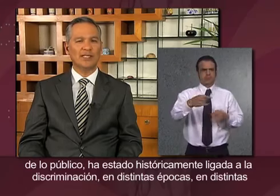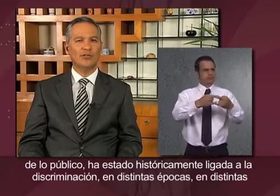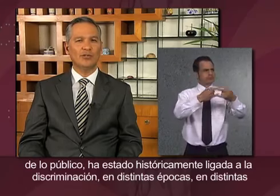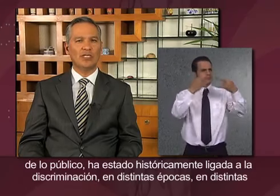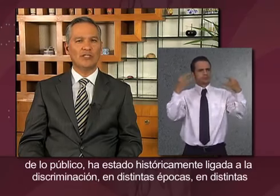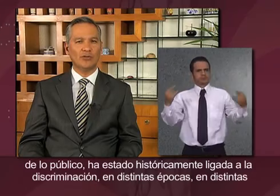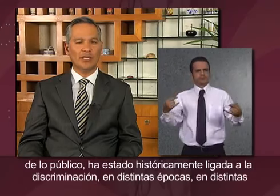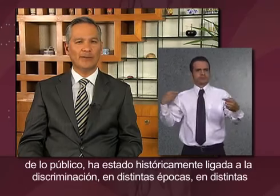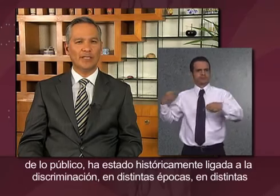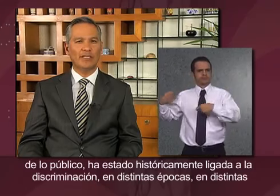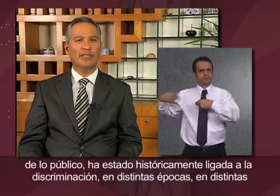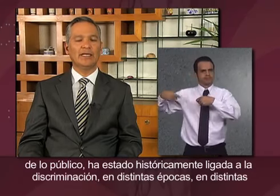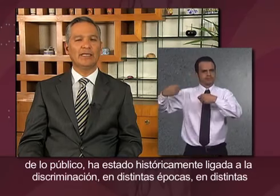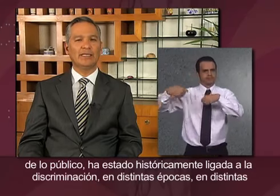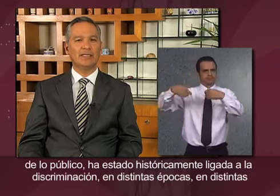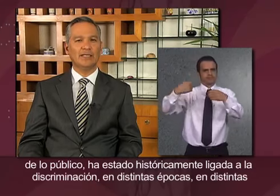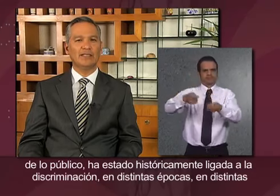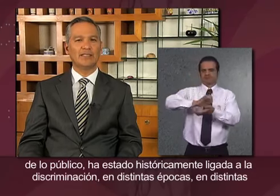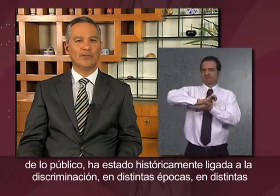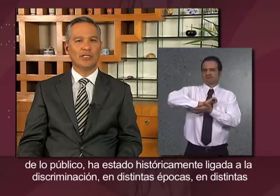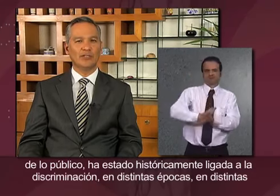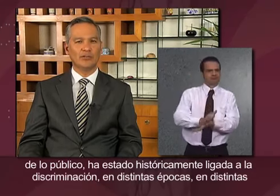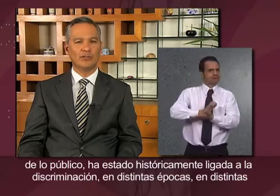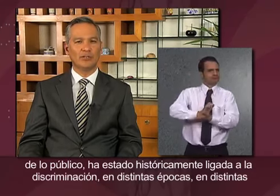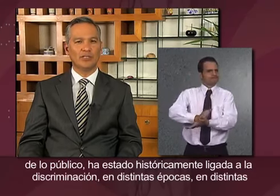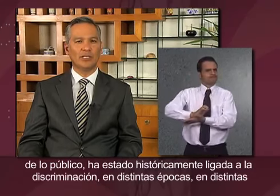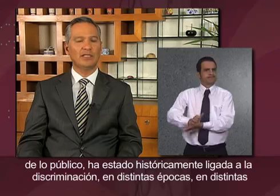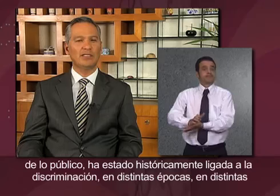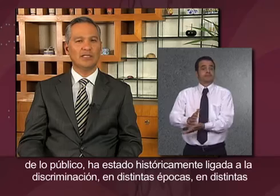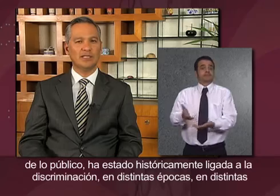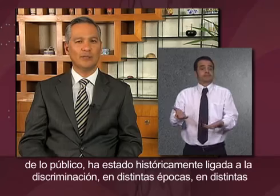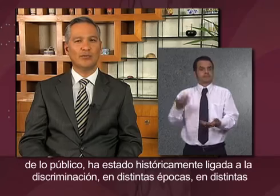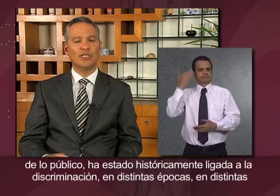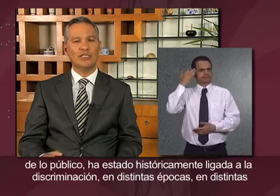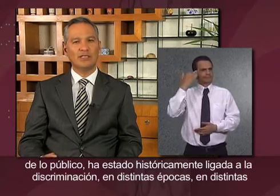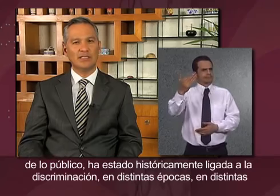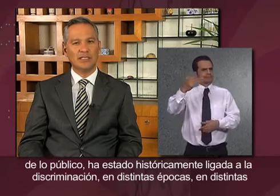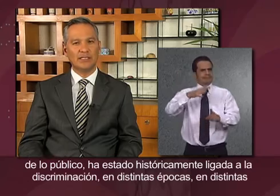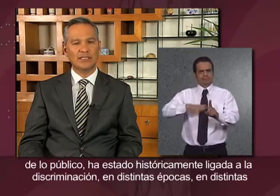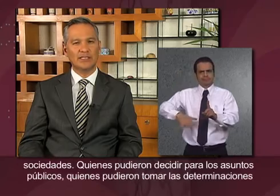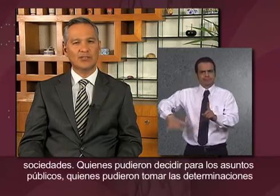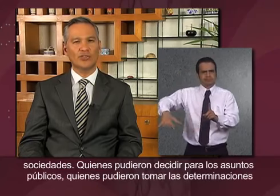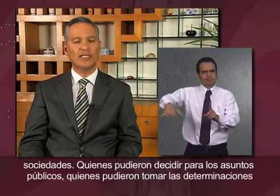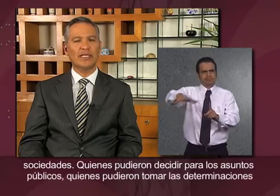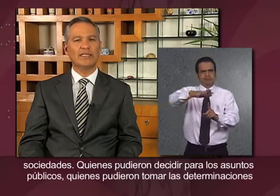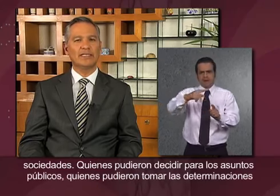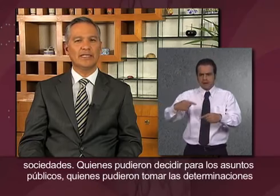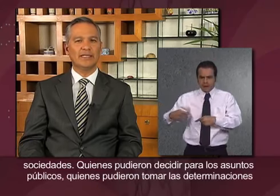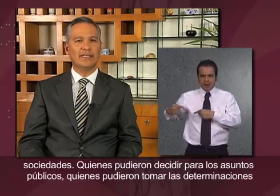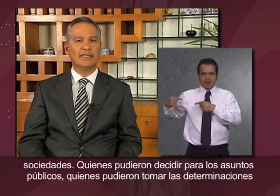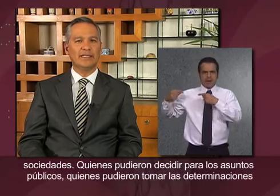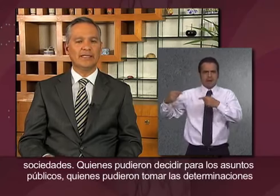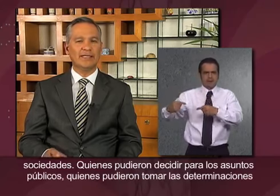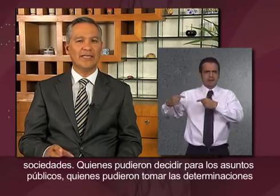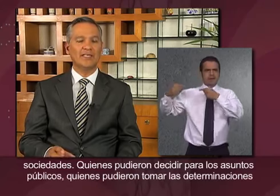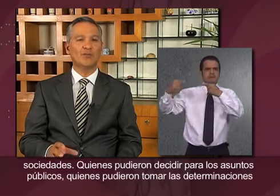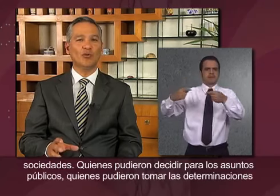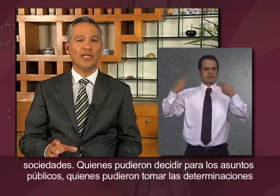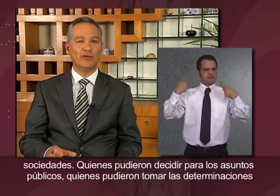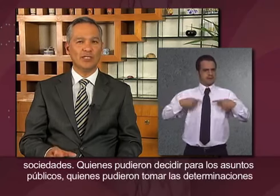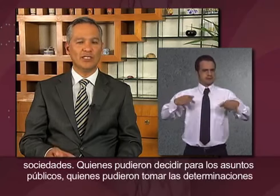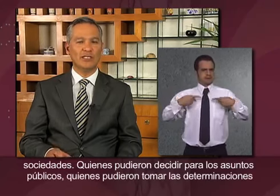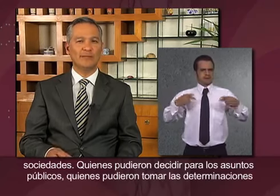ha estado históricamente ligada a la discriminación. En distintas épocas, en distintas sociedades,